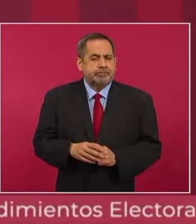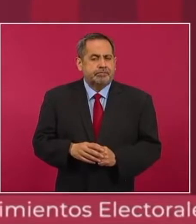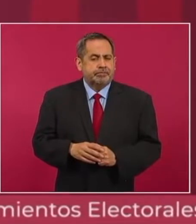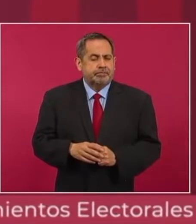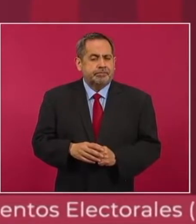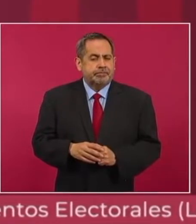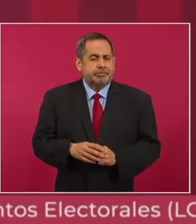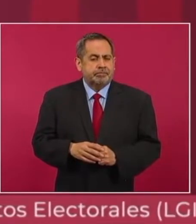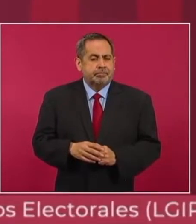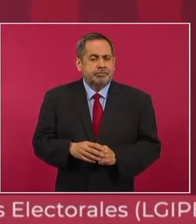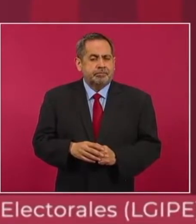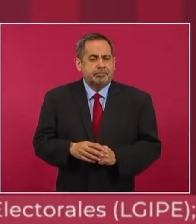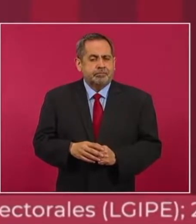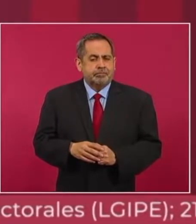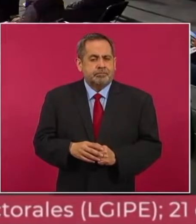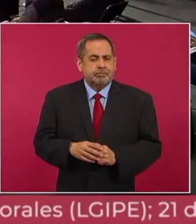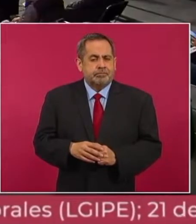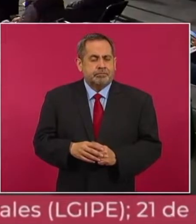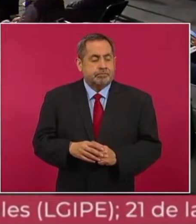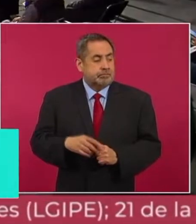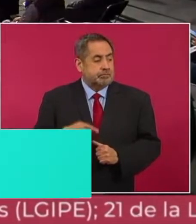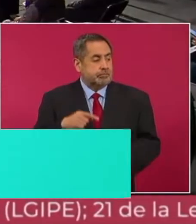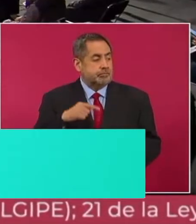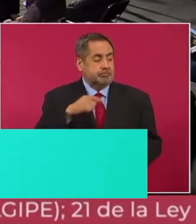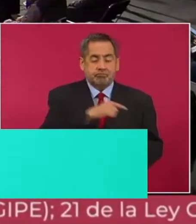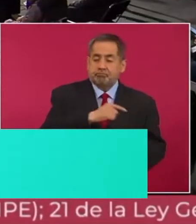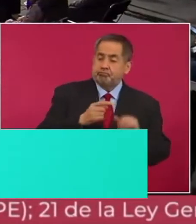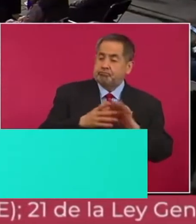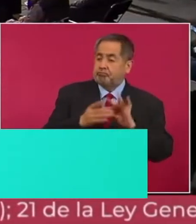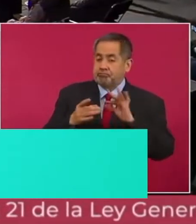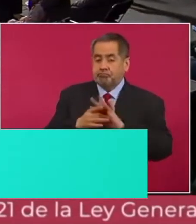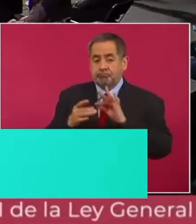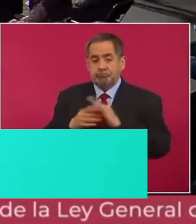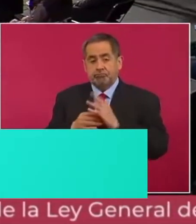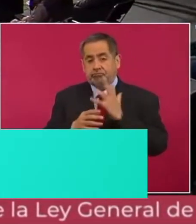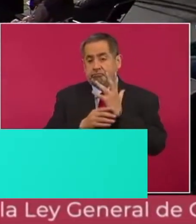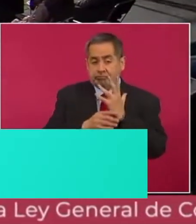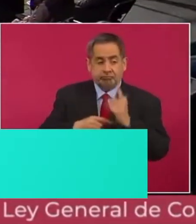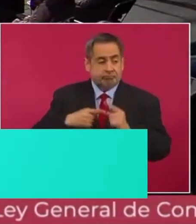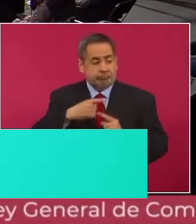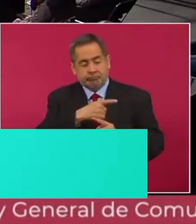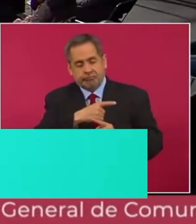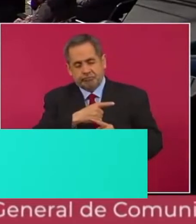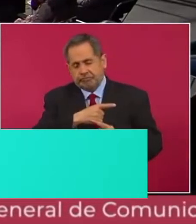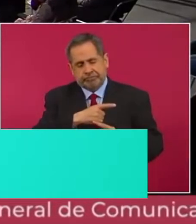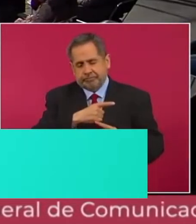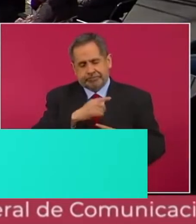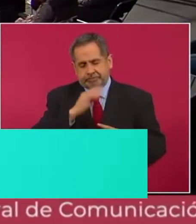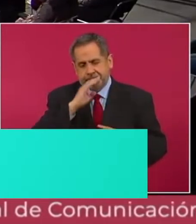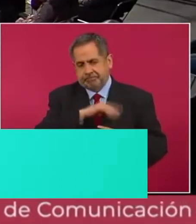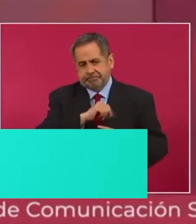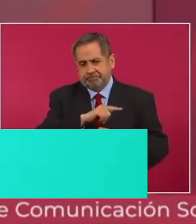de Estado. Lo que él está sosteniendo no es cierto.